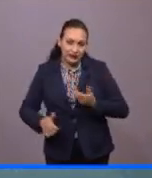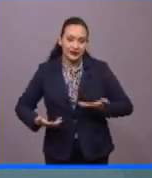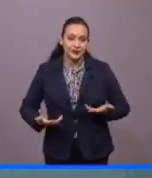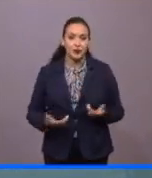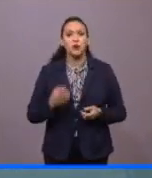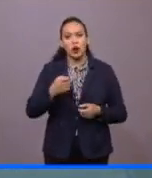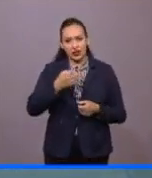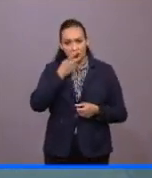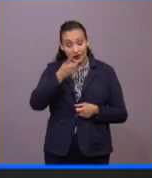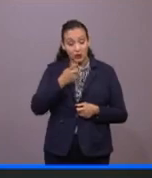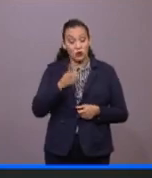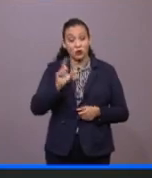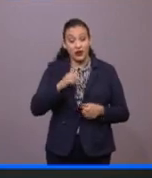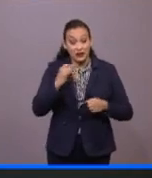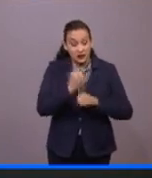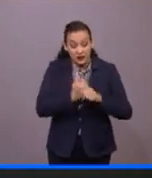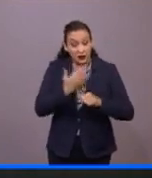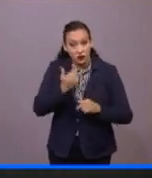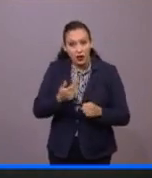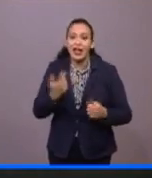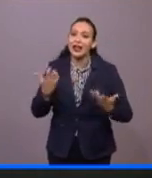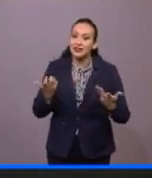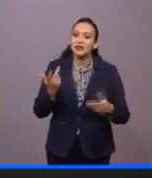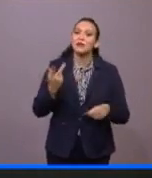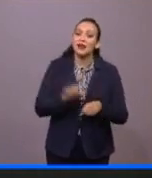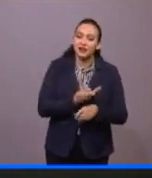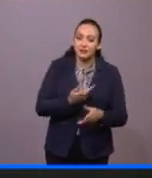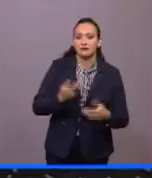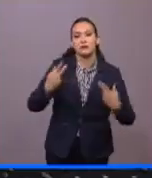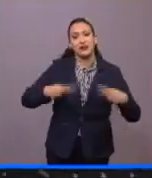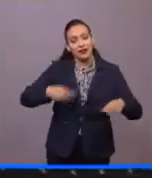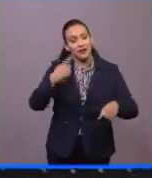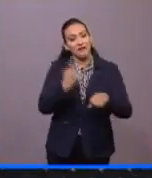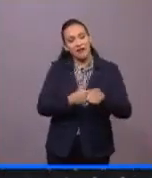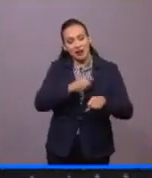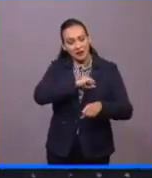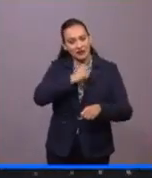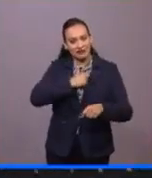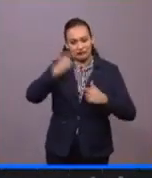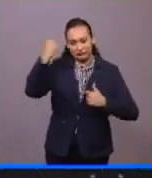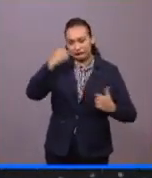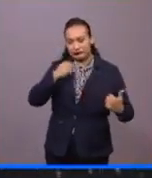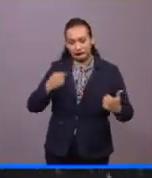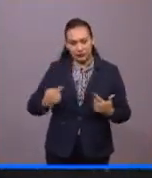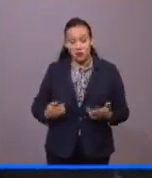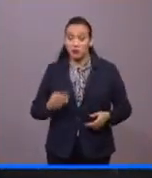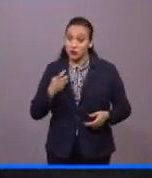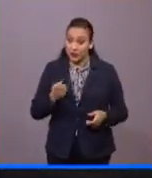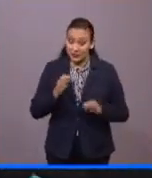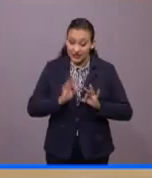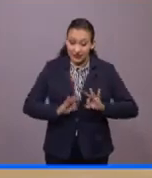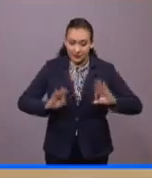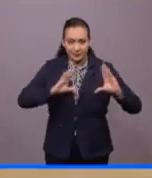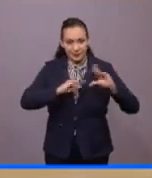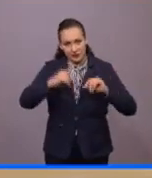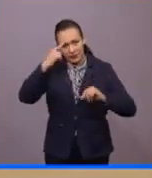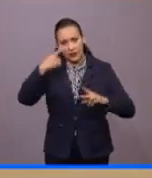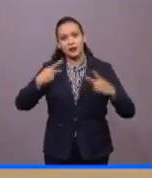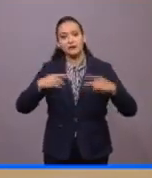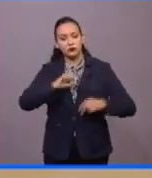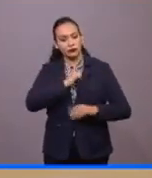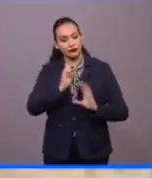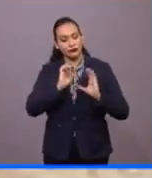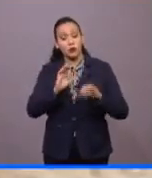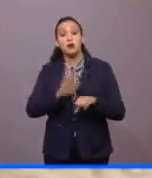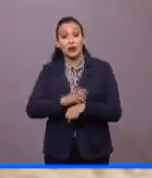epidemiólogo destacó que la falta de investigación limita la implementación de políticas públicas para enfrentar riesgos para la salud que no